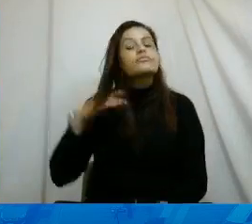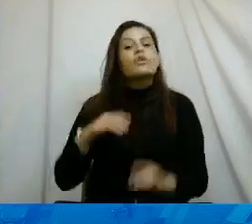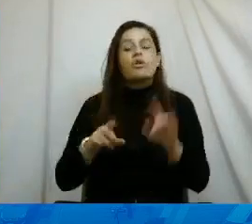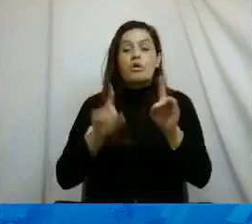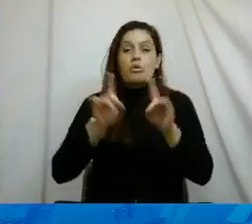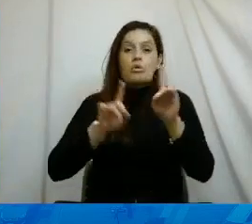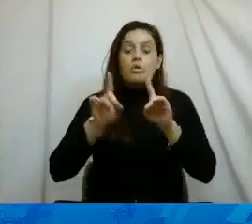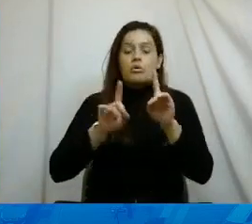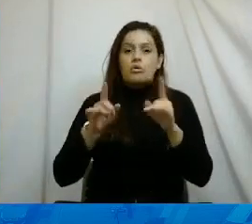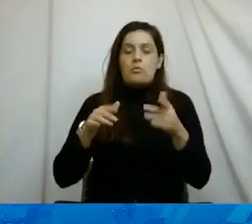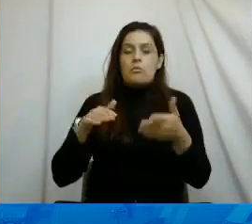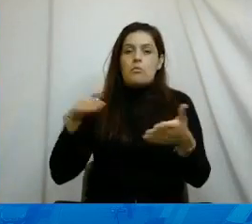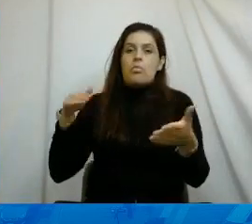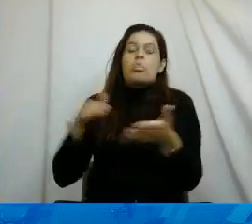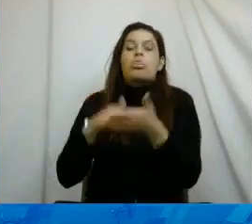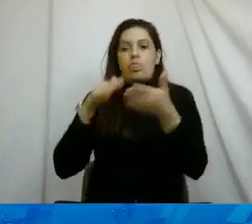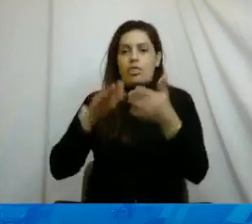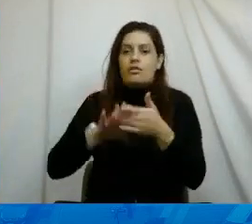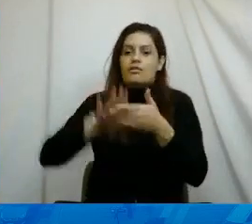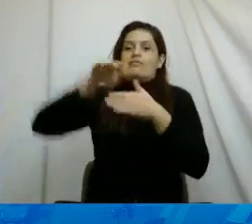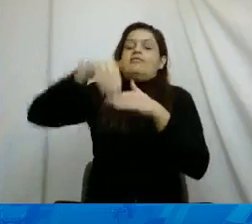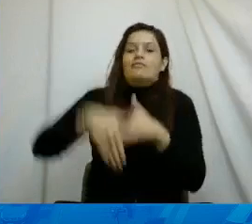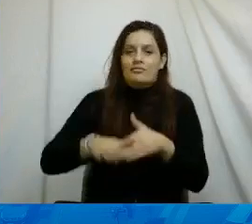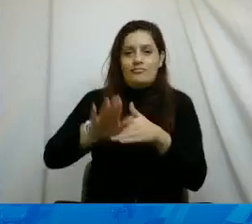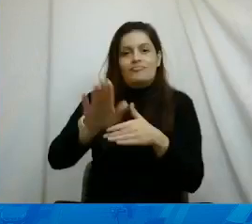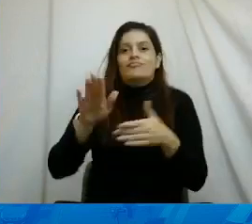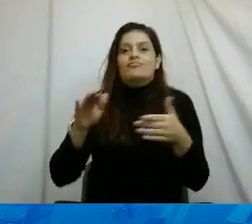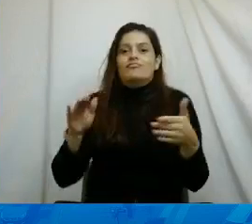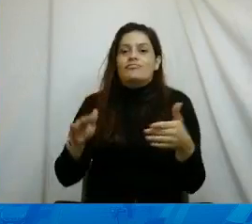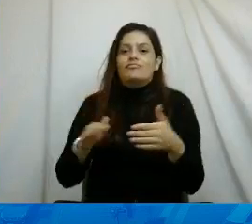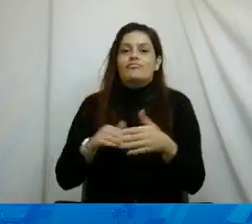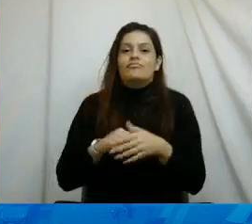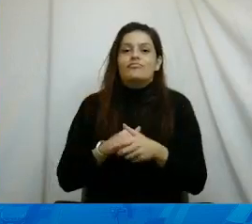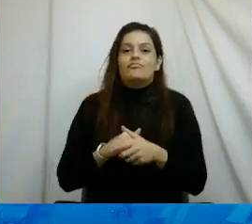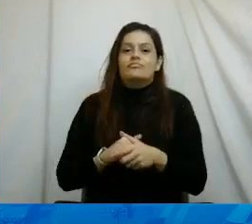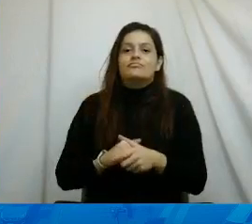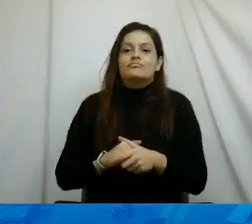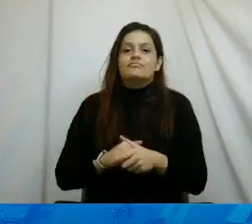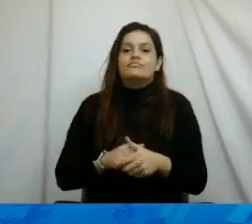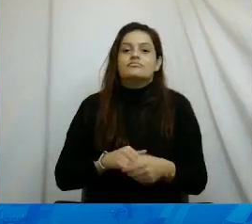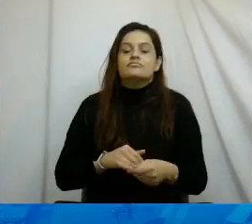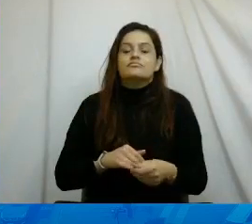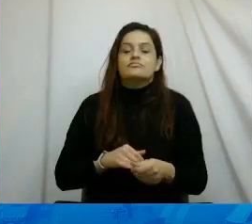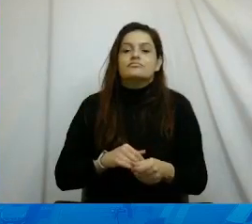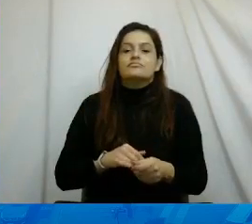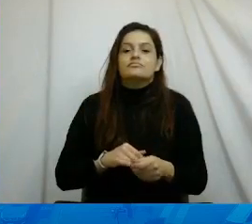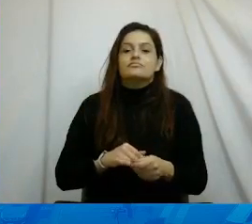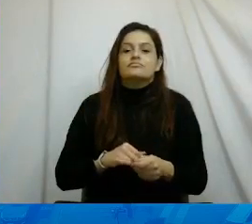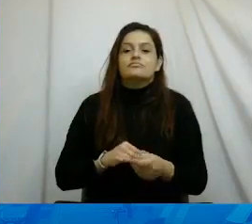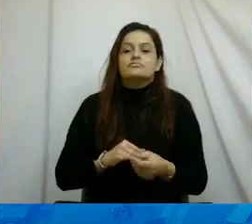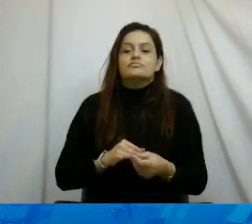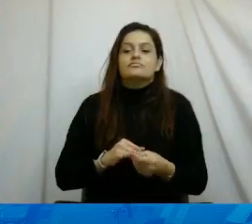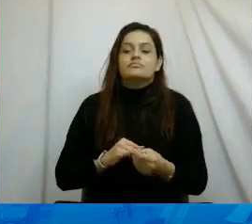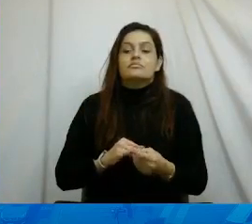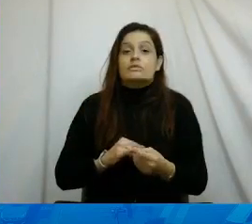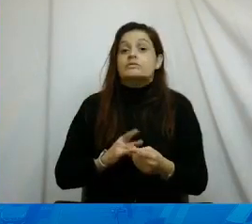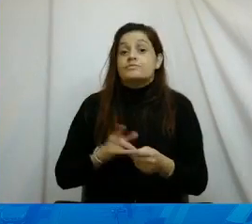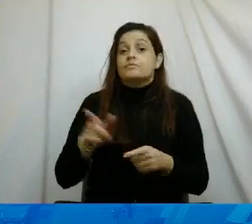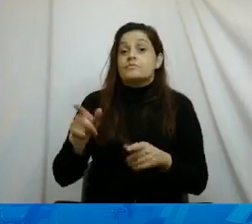prácticamente también chocan con estas barreras artificiales, con grave